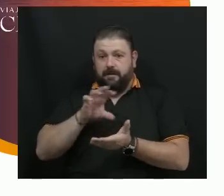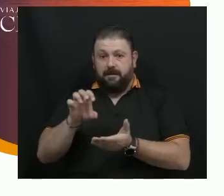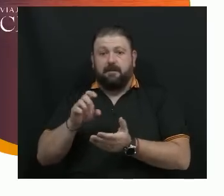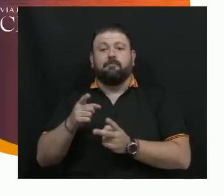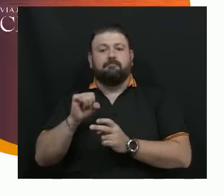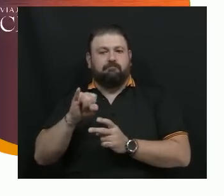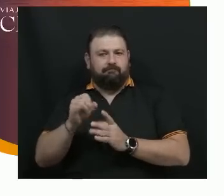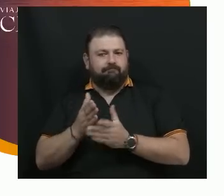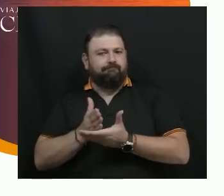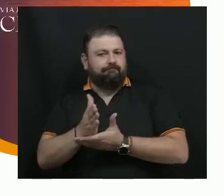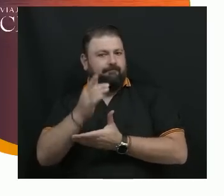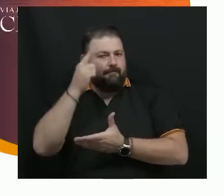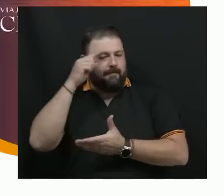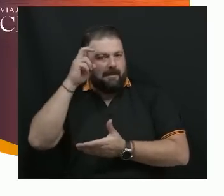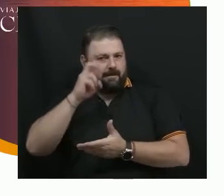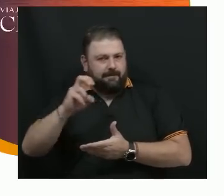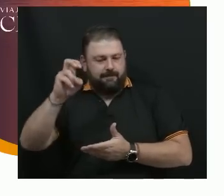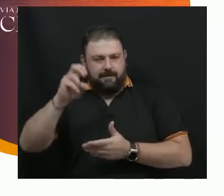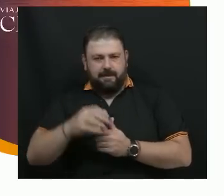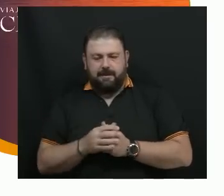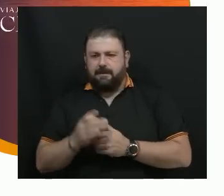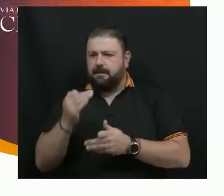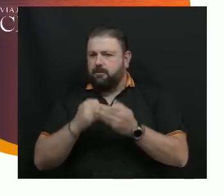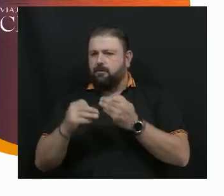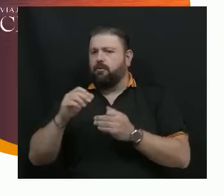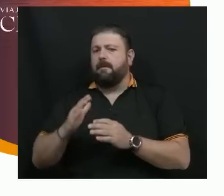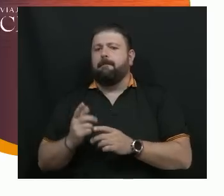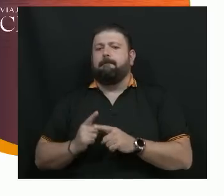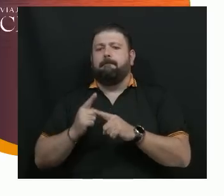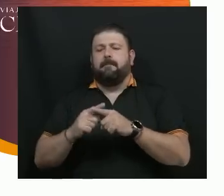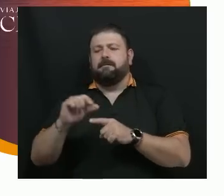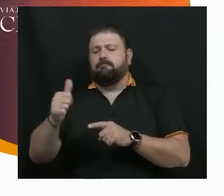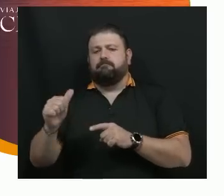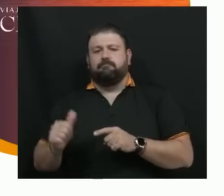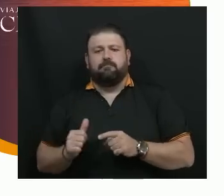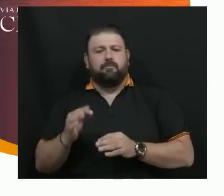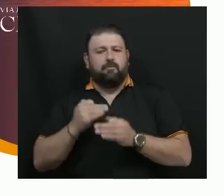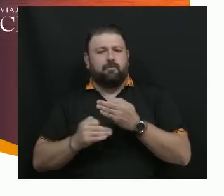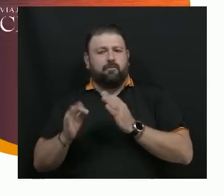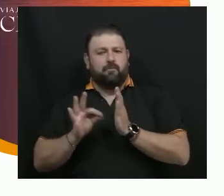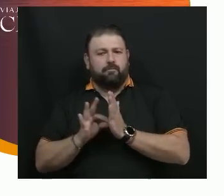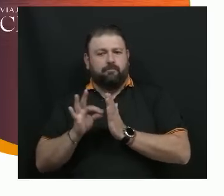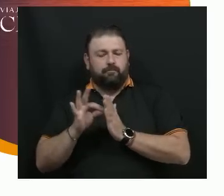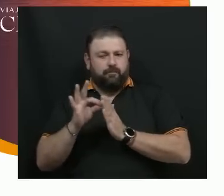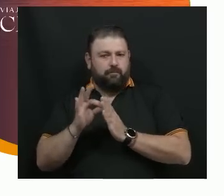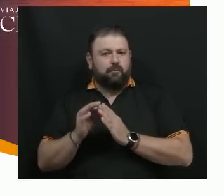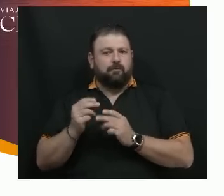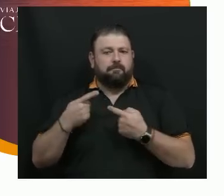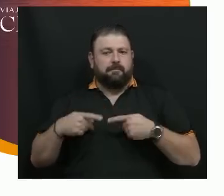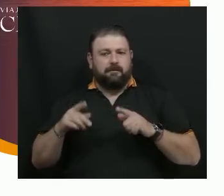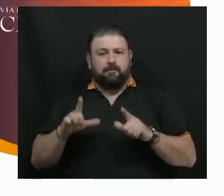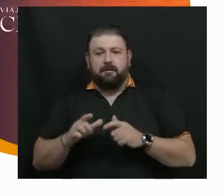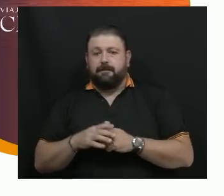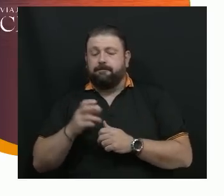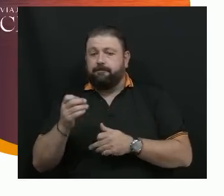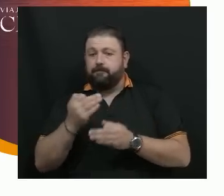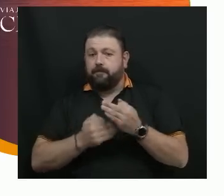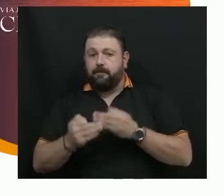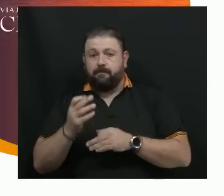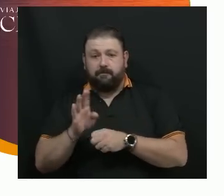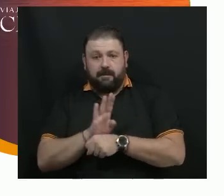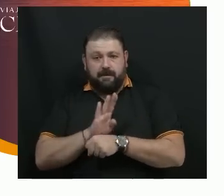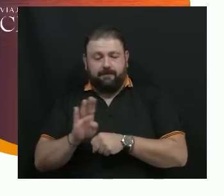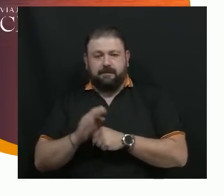primeros días del mes, ir a hacer sus puntos personales. Este es el único condicionante para que puedas utilizar este beneficio. Esto no aplica,